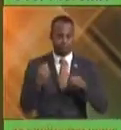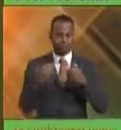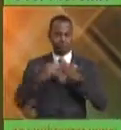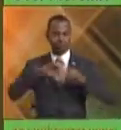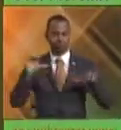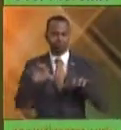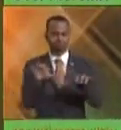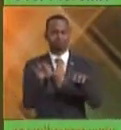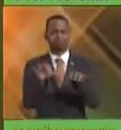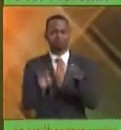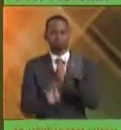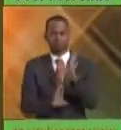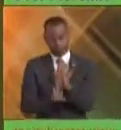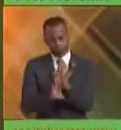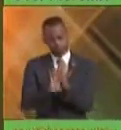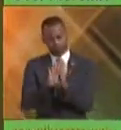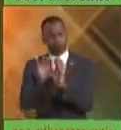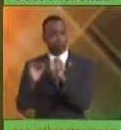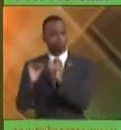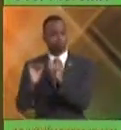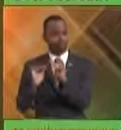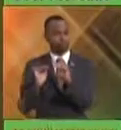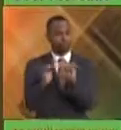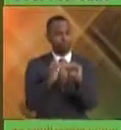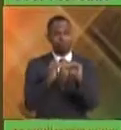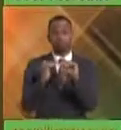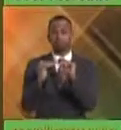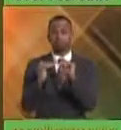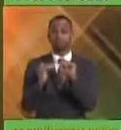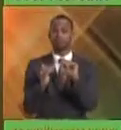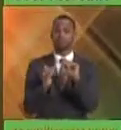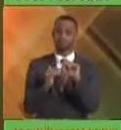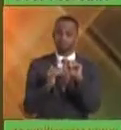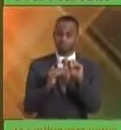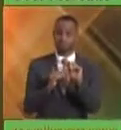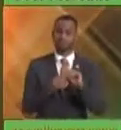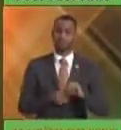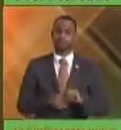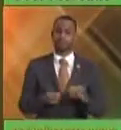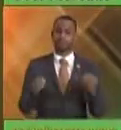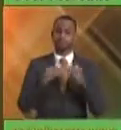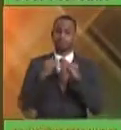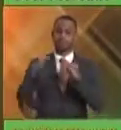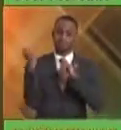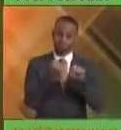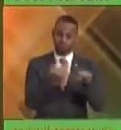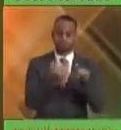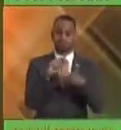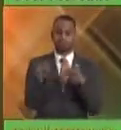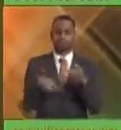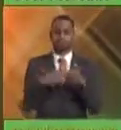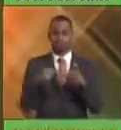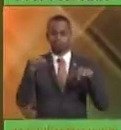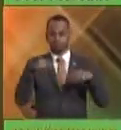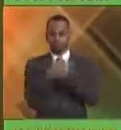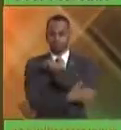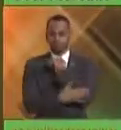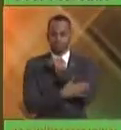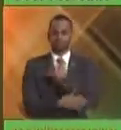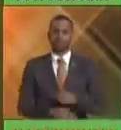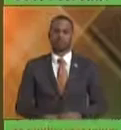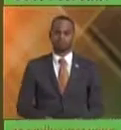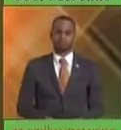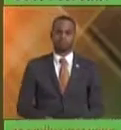crecimiento va a ser más equitativo y mucho más más más fuerte a nivel de país tenemos